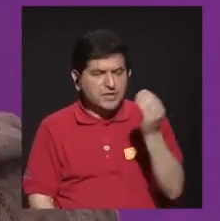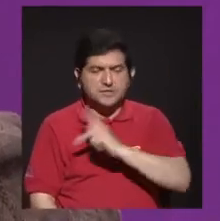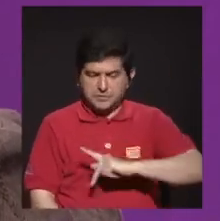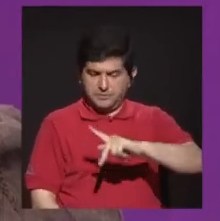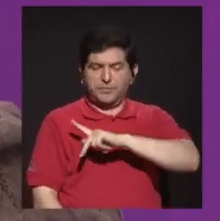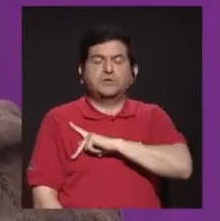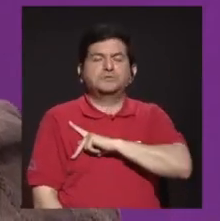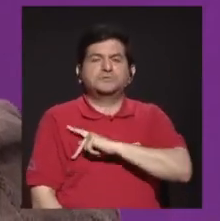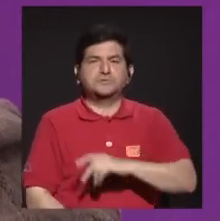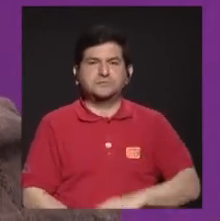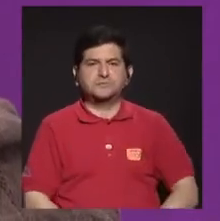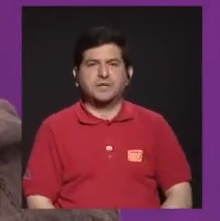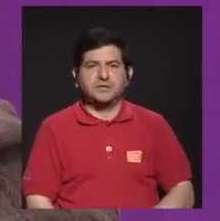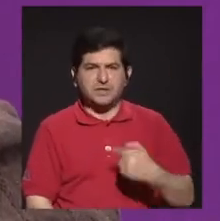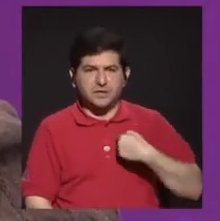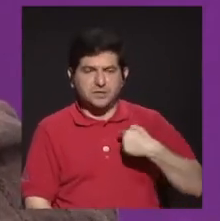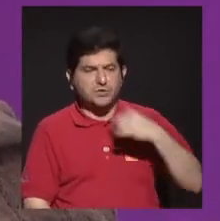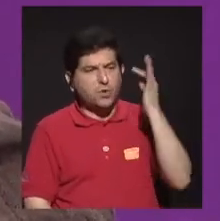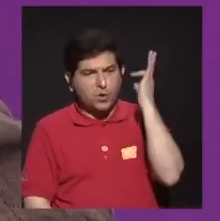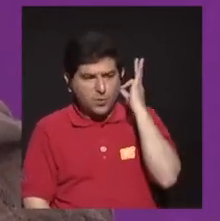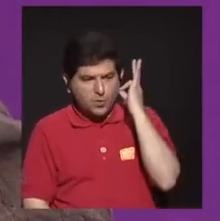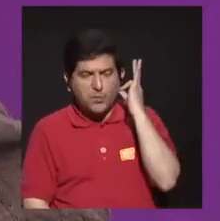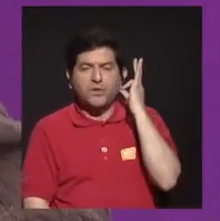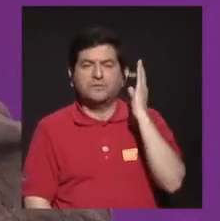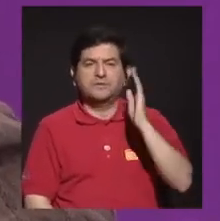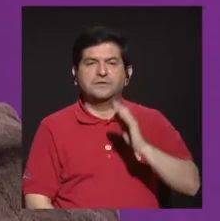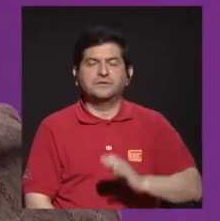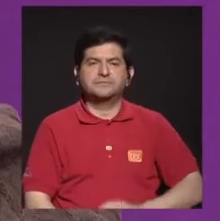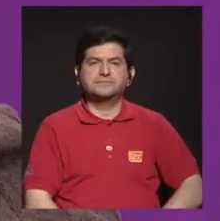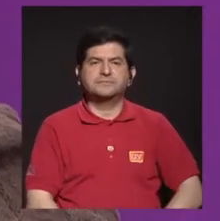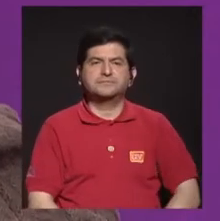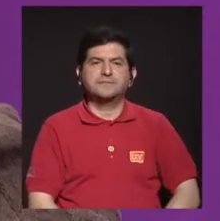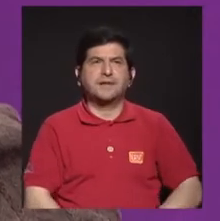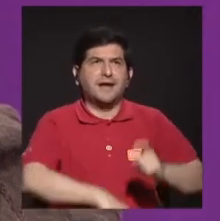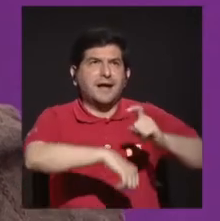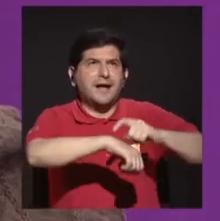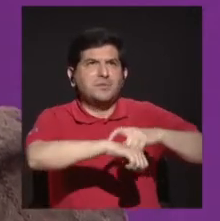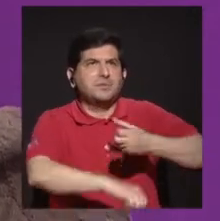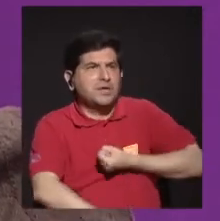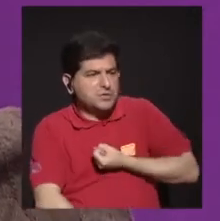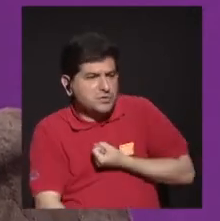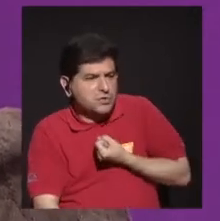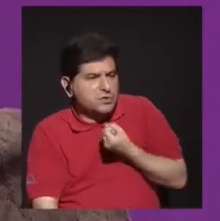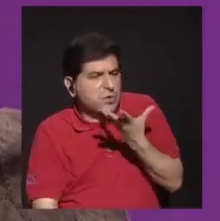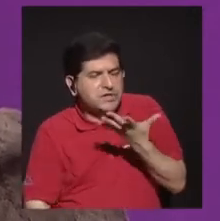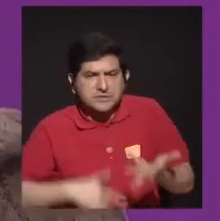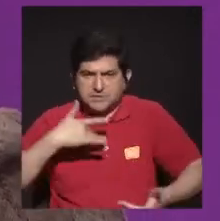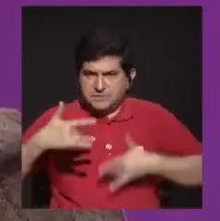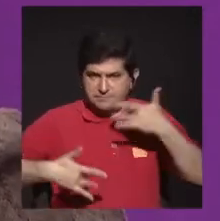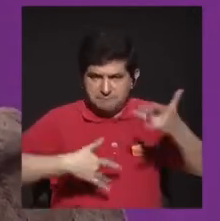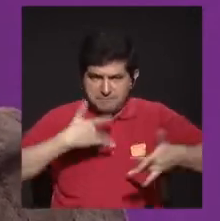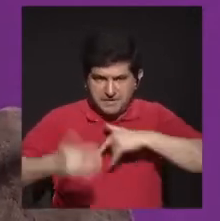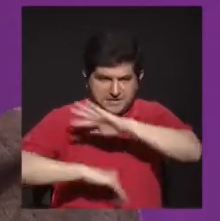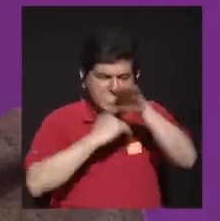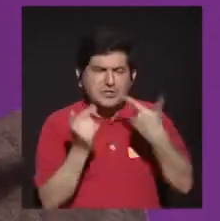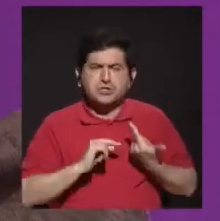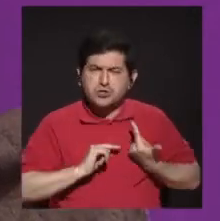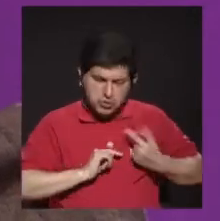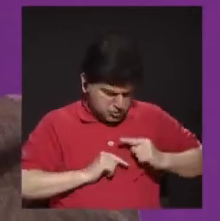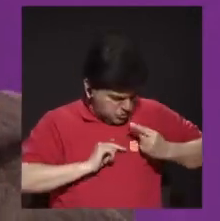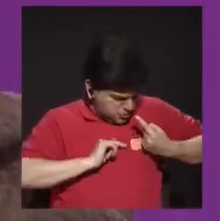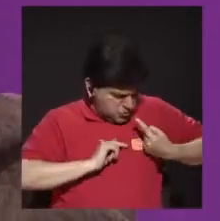persona, como mujer que soy, porque a la hora de expresar mis sentimientos, todo el dolor que